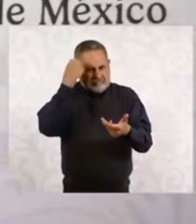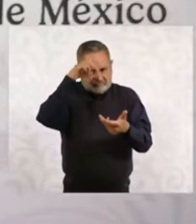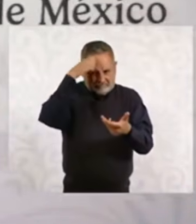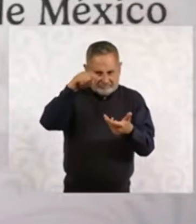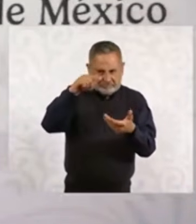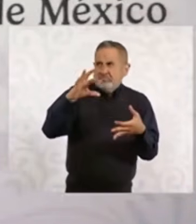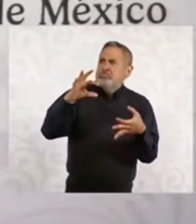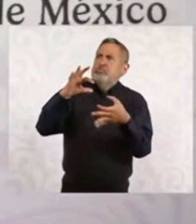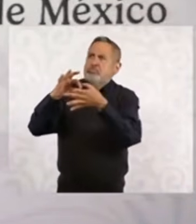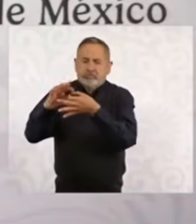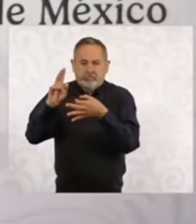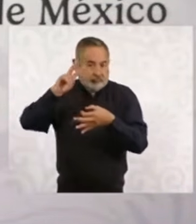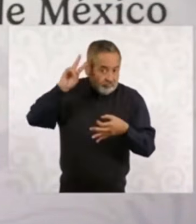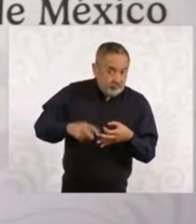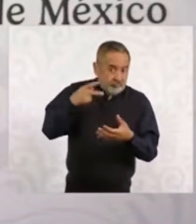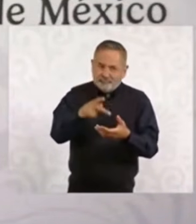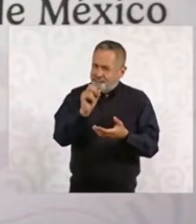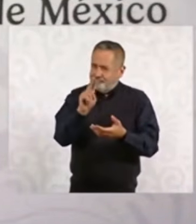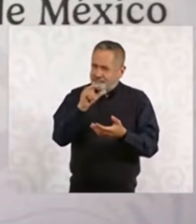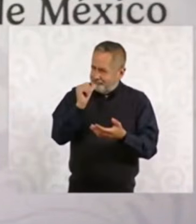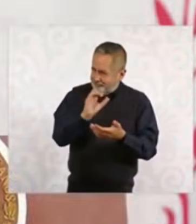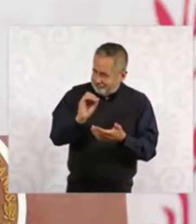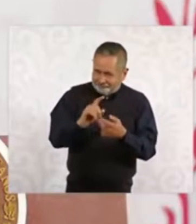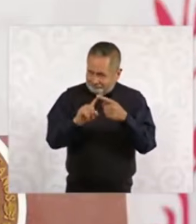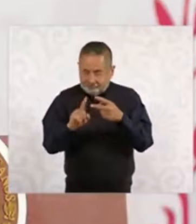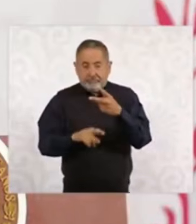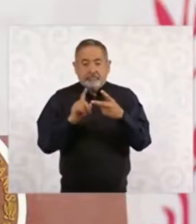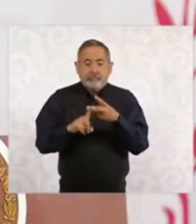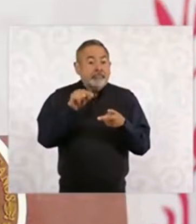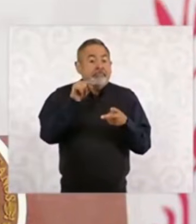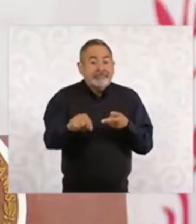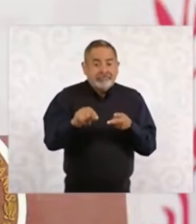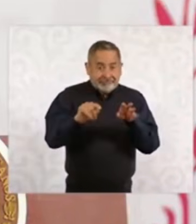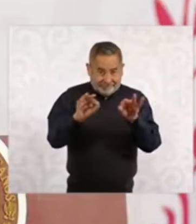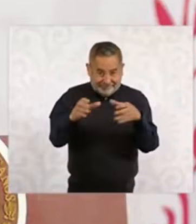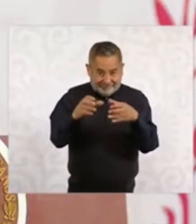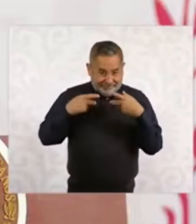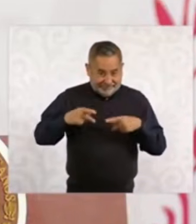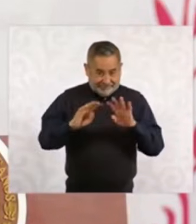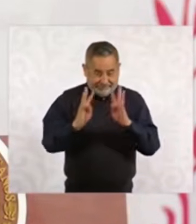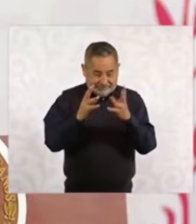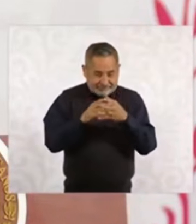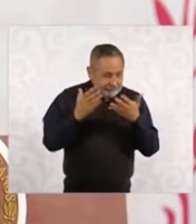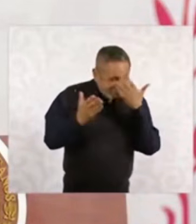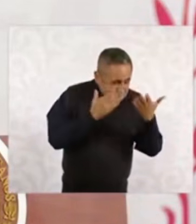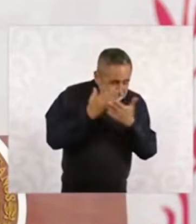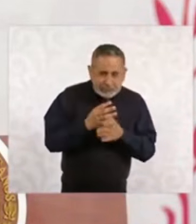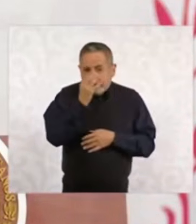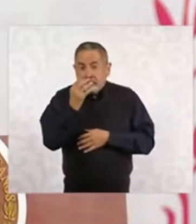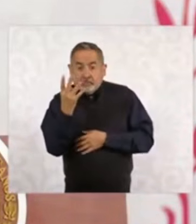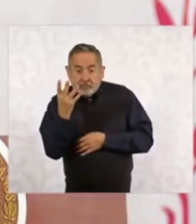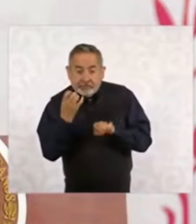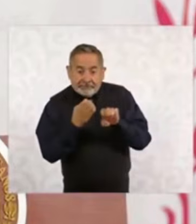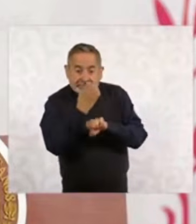le hizo Juan Becerra al penalista César Gutiérrez Priego. Amigos, una entrevista muy interesante, y es que